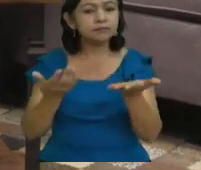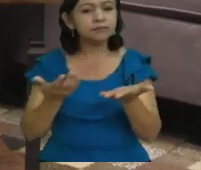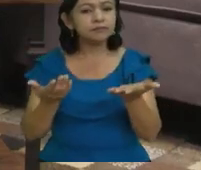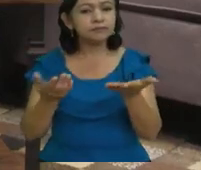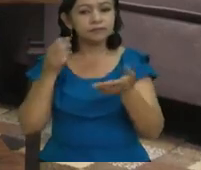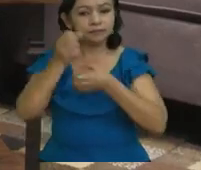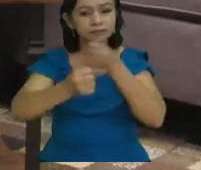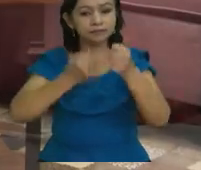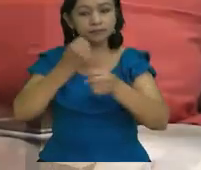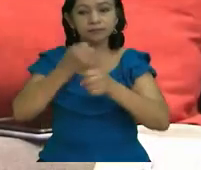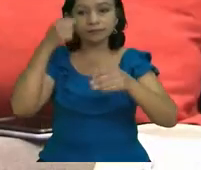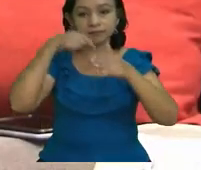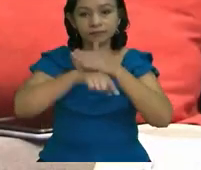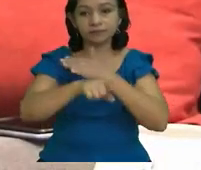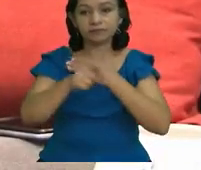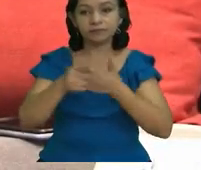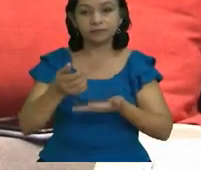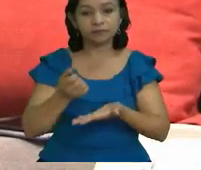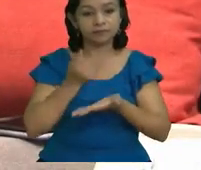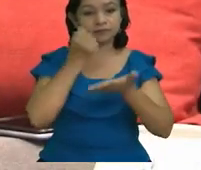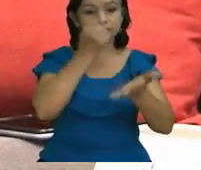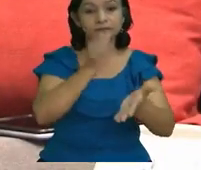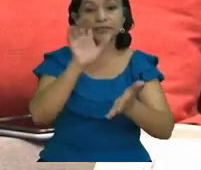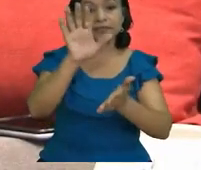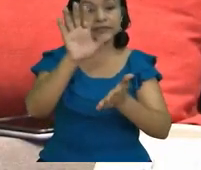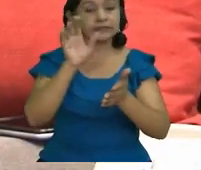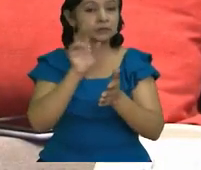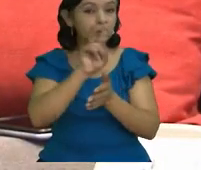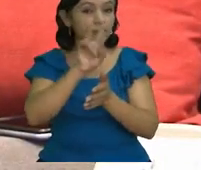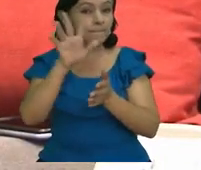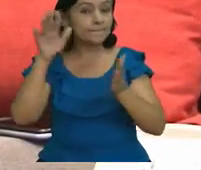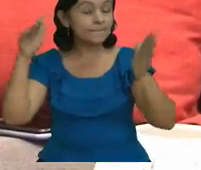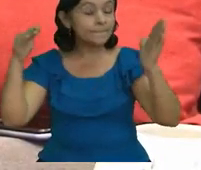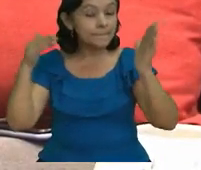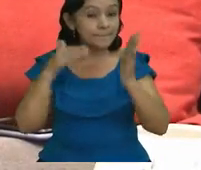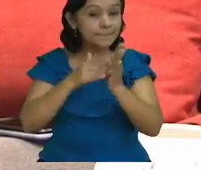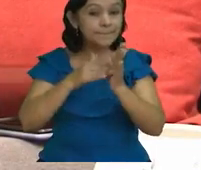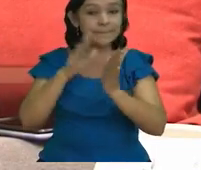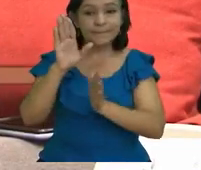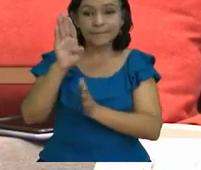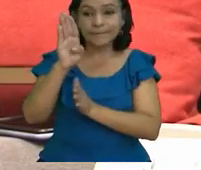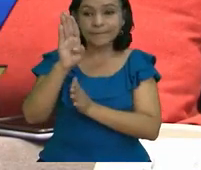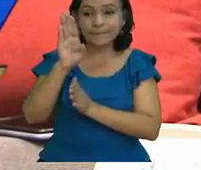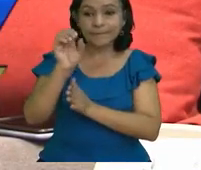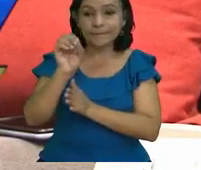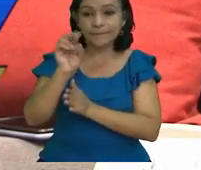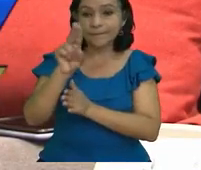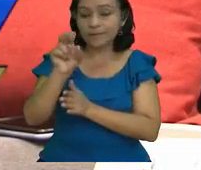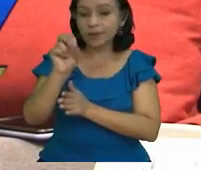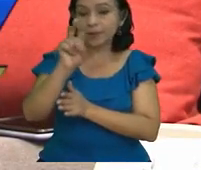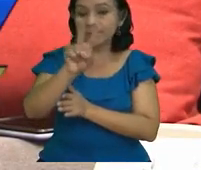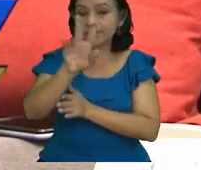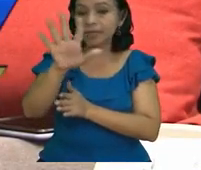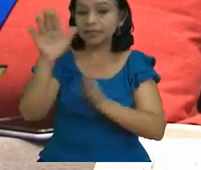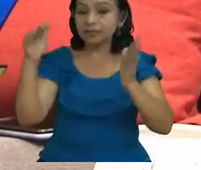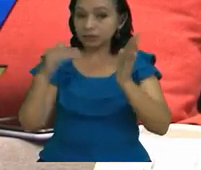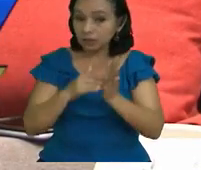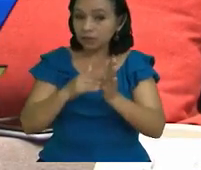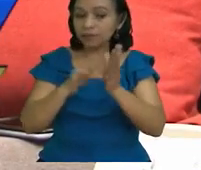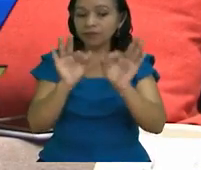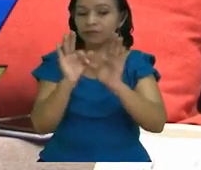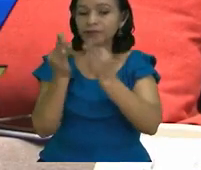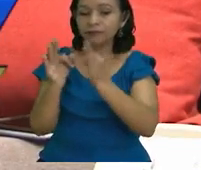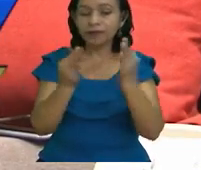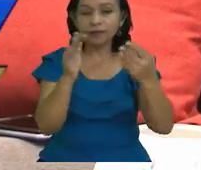este año es entregar aproximadamente unos 25.000 bonos para la misma cantidad de familias, o sea, atender unas 25.000 familias. Cuando hablamos de